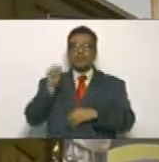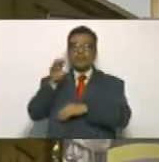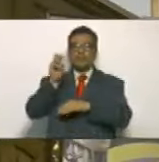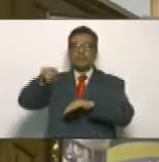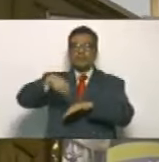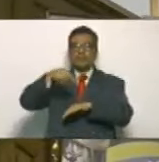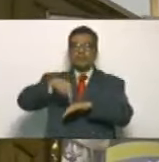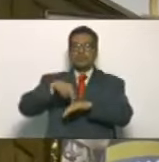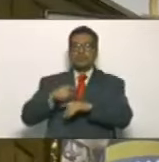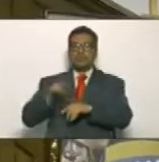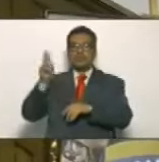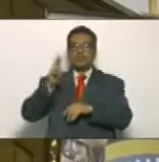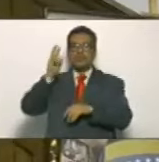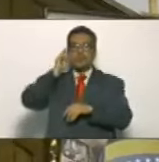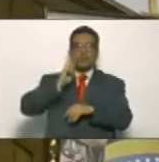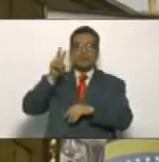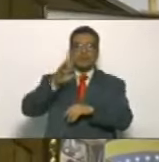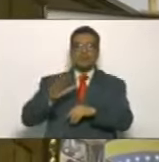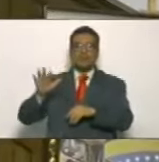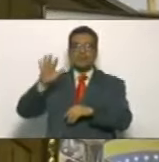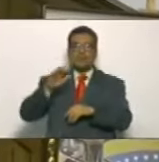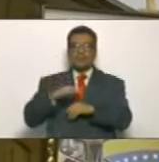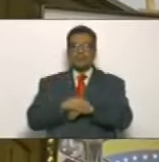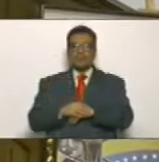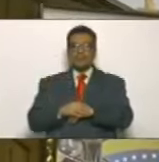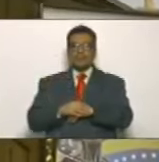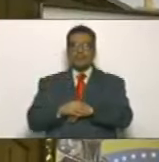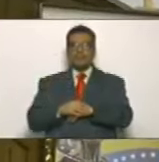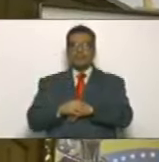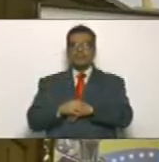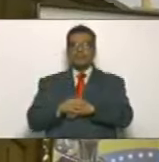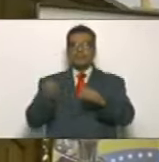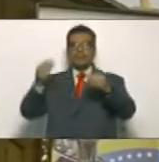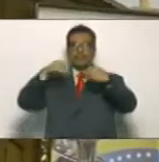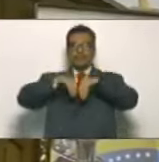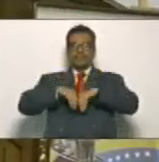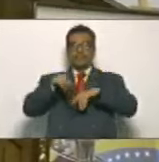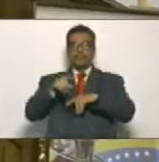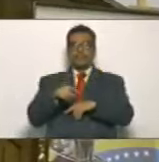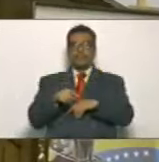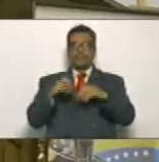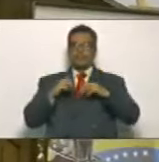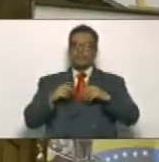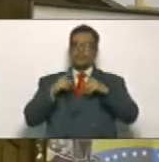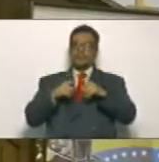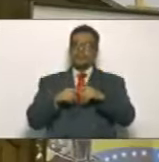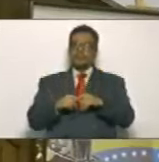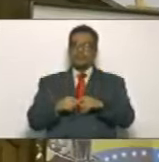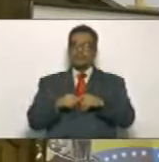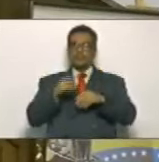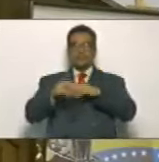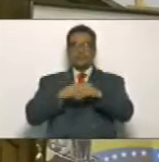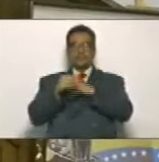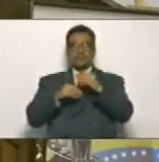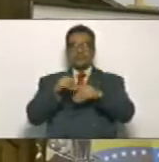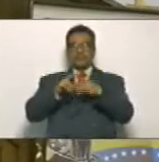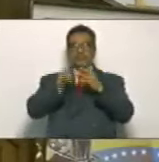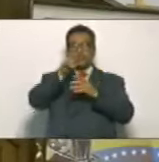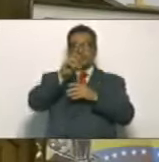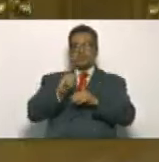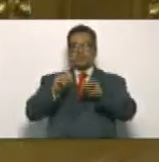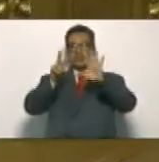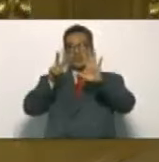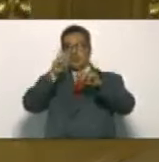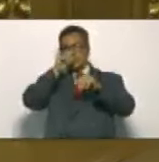Asamblea Nacional de la República Bolivariana de Venezuela. Acuerdo en ocasión de conmemorarse los